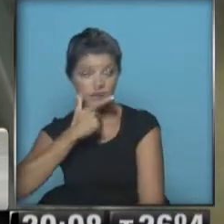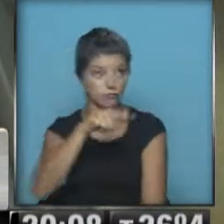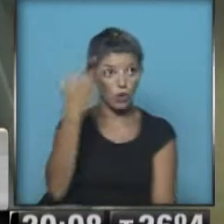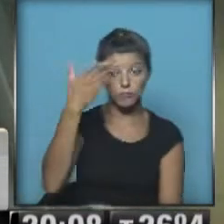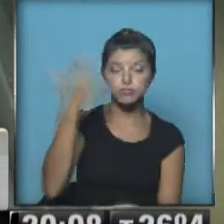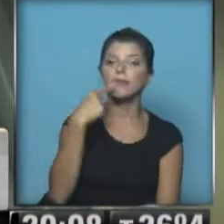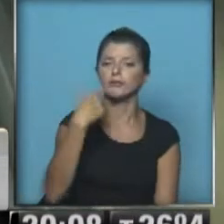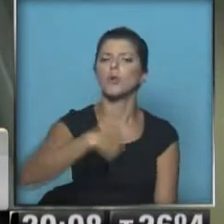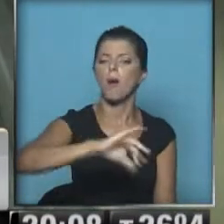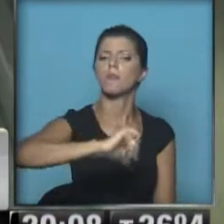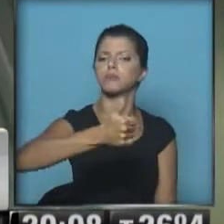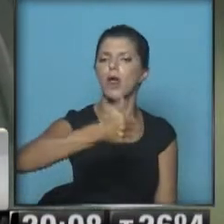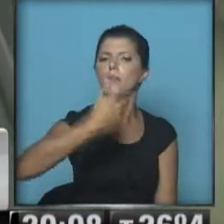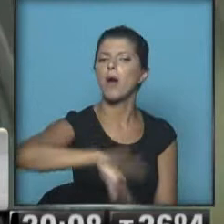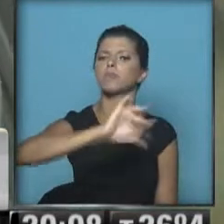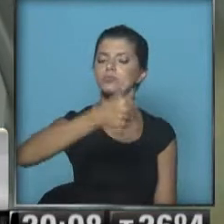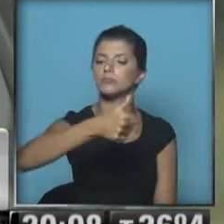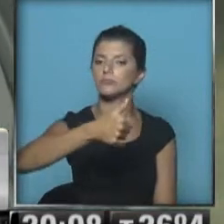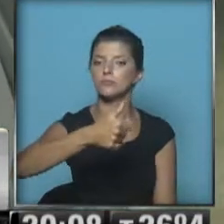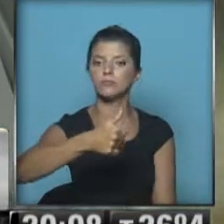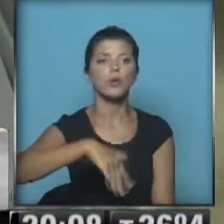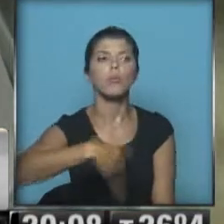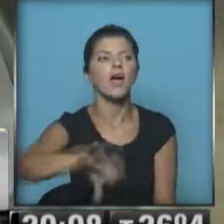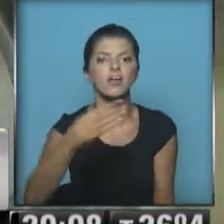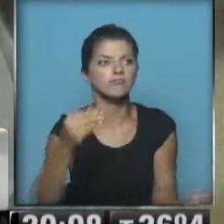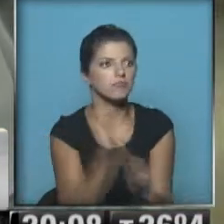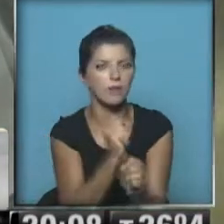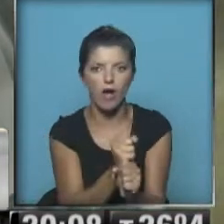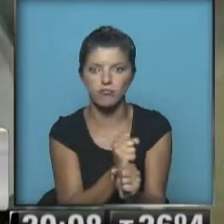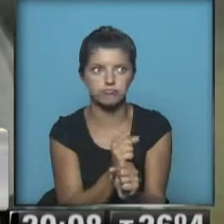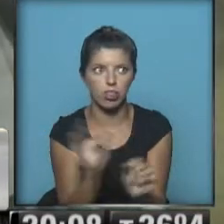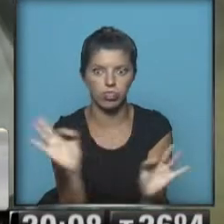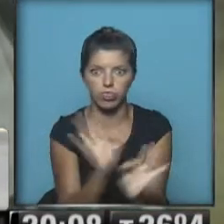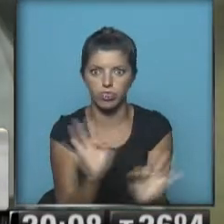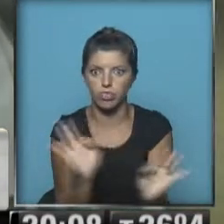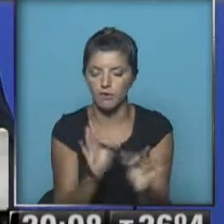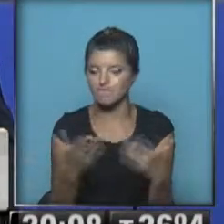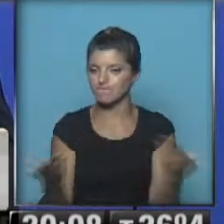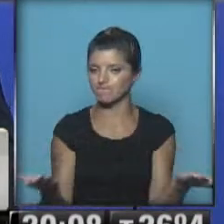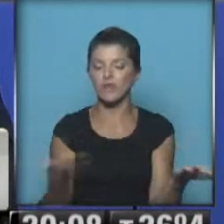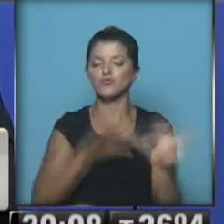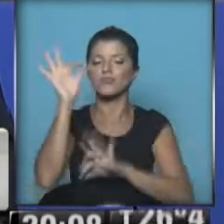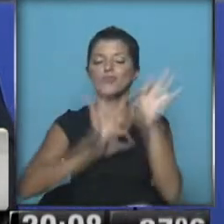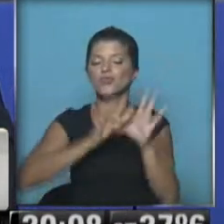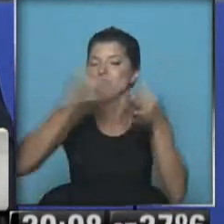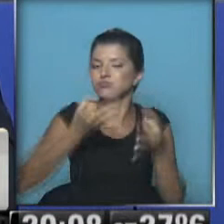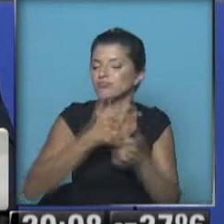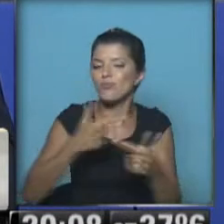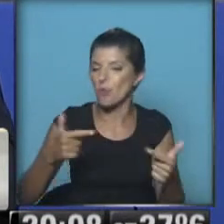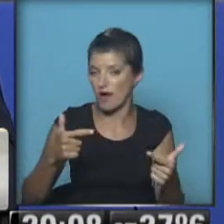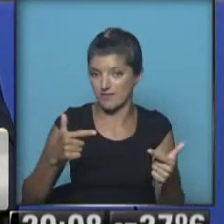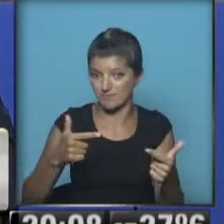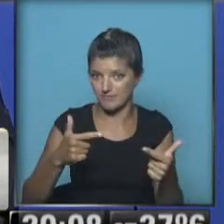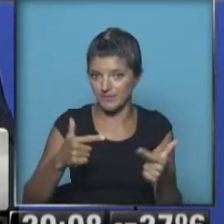habla vamos a ganar, vamos, pero no dice qué van a hacer. O sea, no hay una propuesta programática.